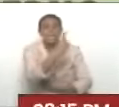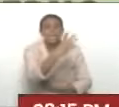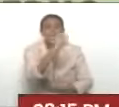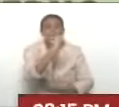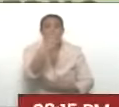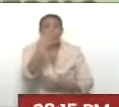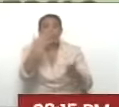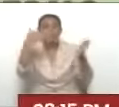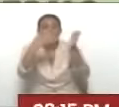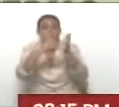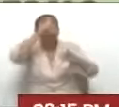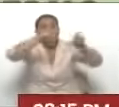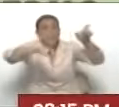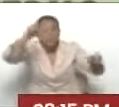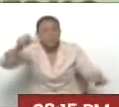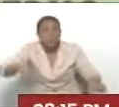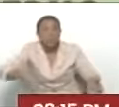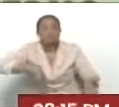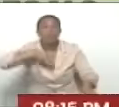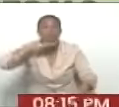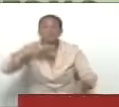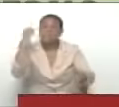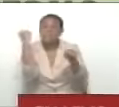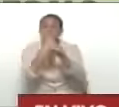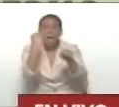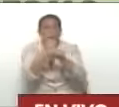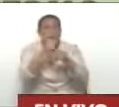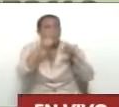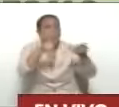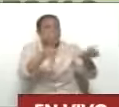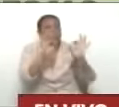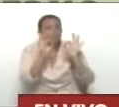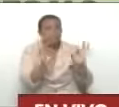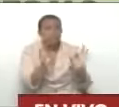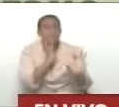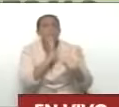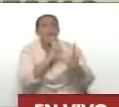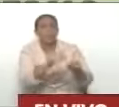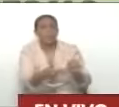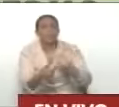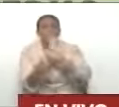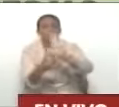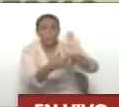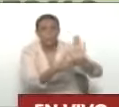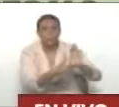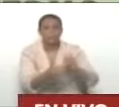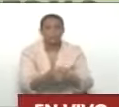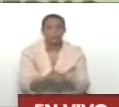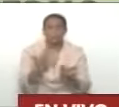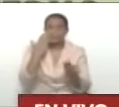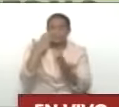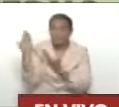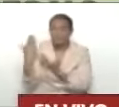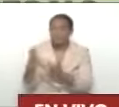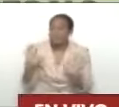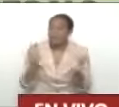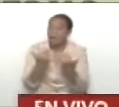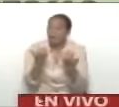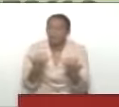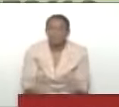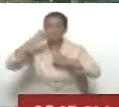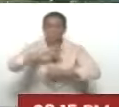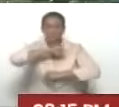para ser exactos, con una cantidad de trabajos que él le va a comentar a usted y a todo el pueblo venezolano también a través de estas pantallas. Adelante,